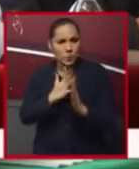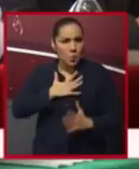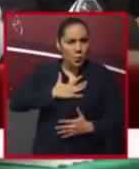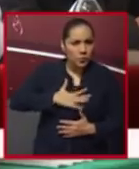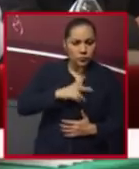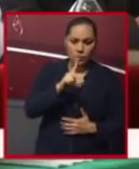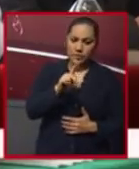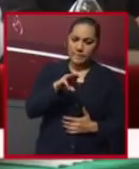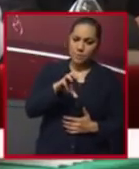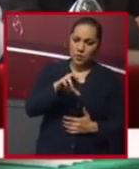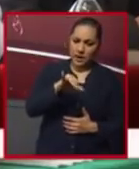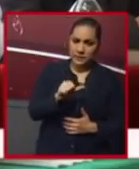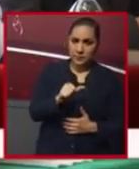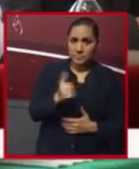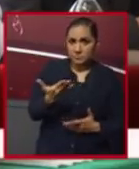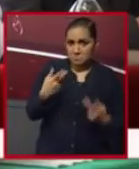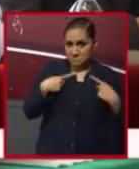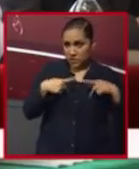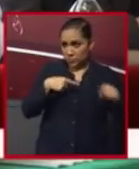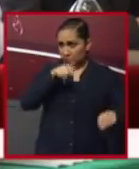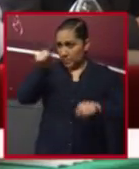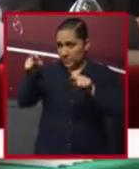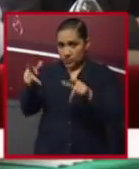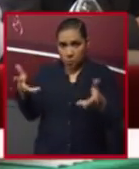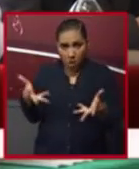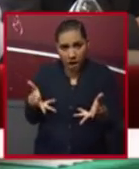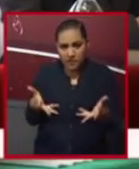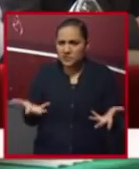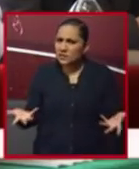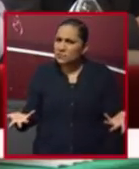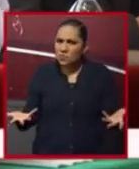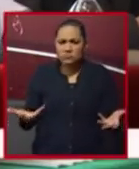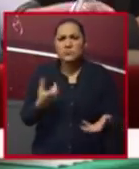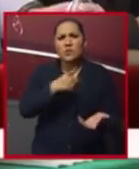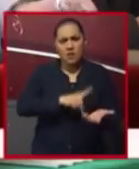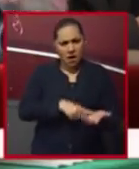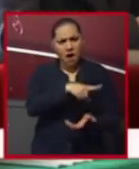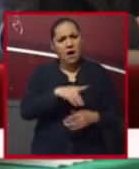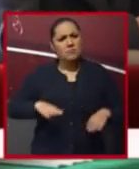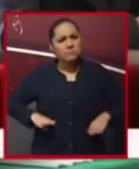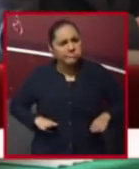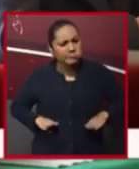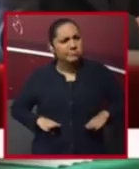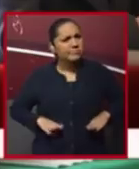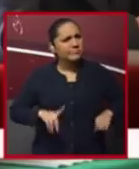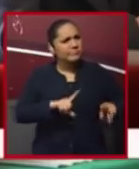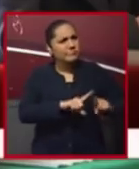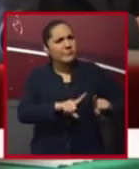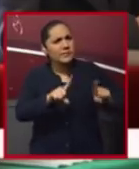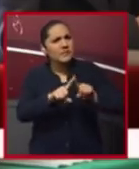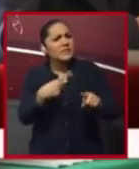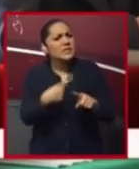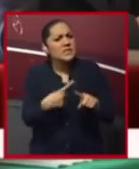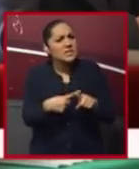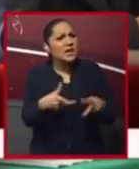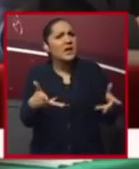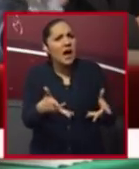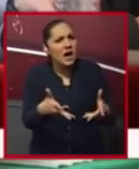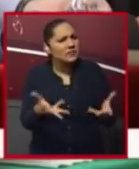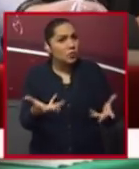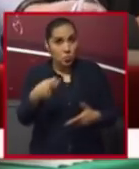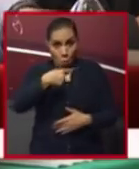Los cometen los poderosos. No estamos hablando de poner delitos para prisión